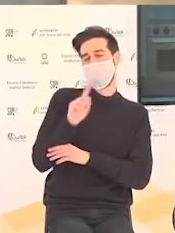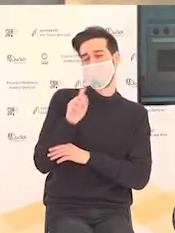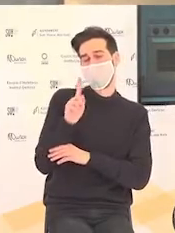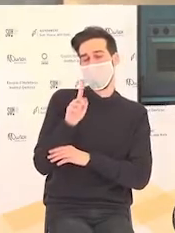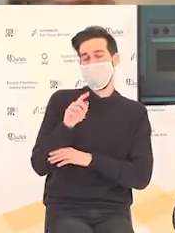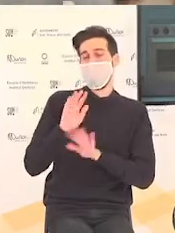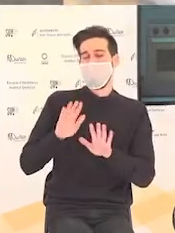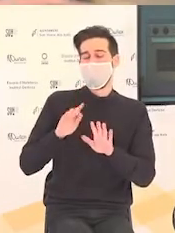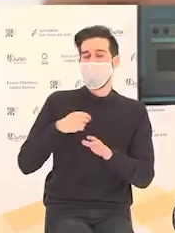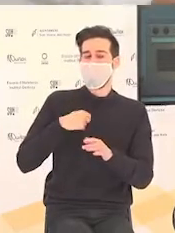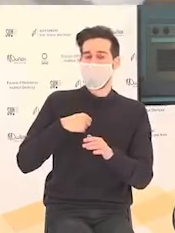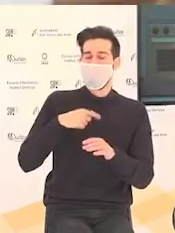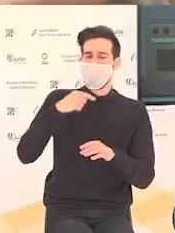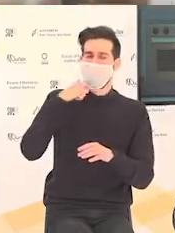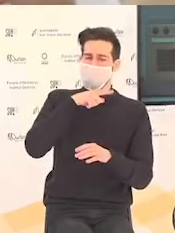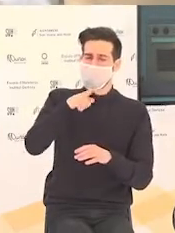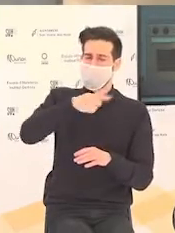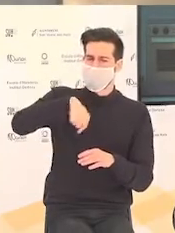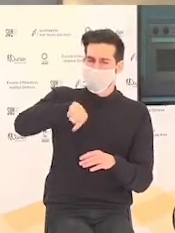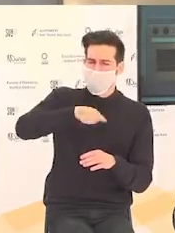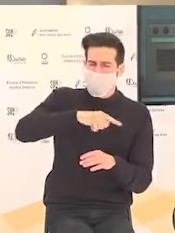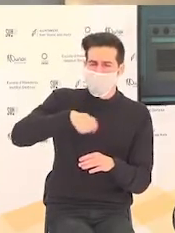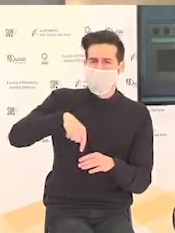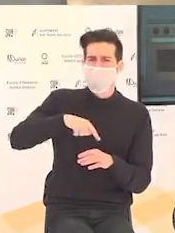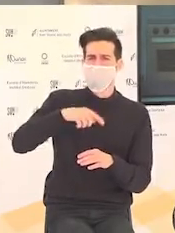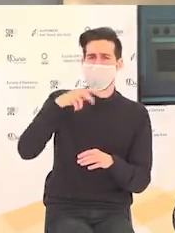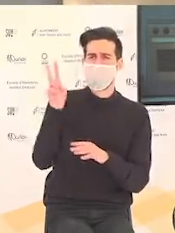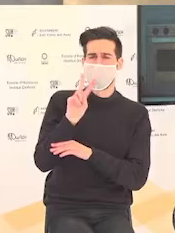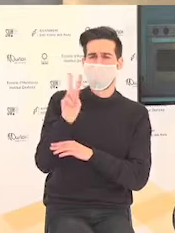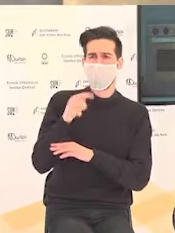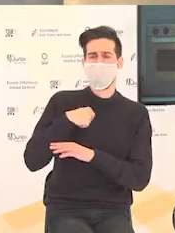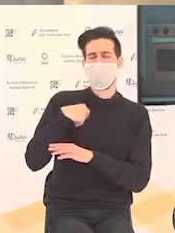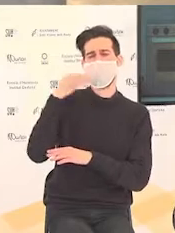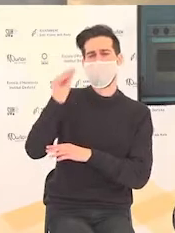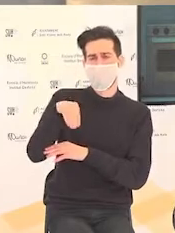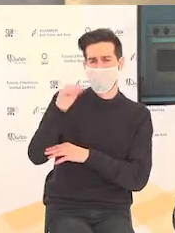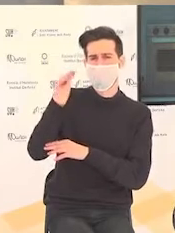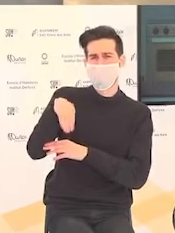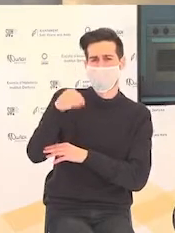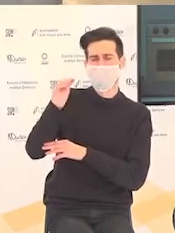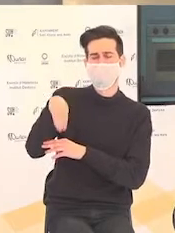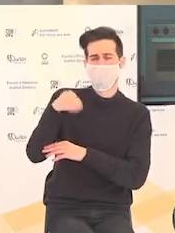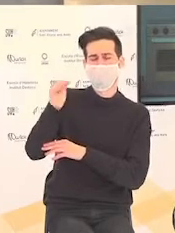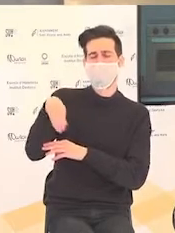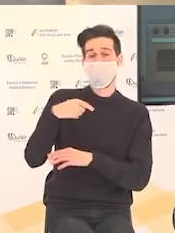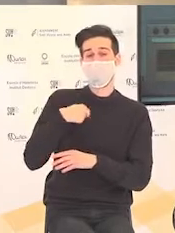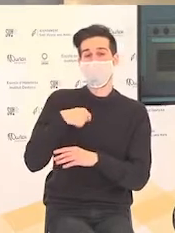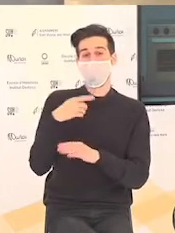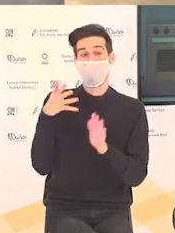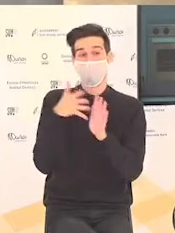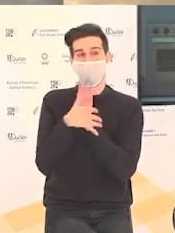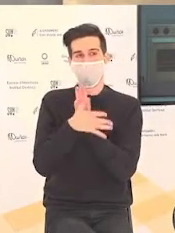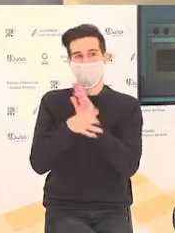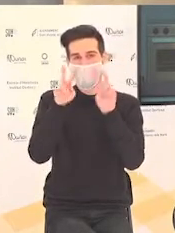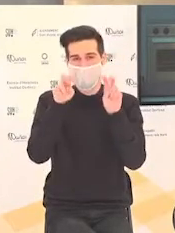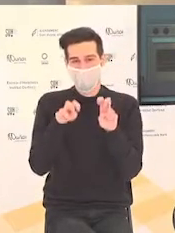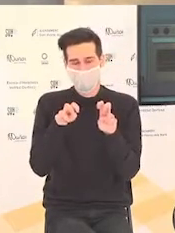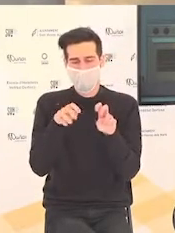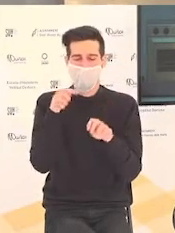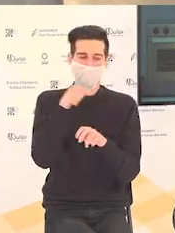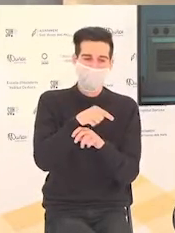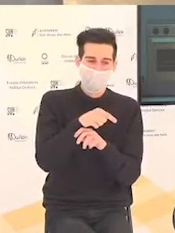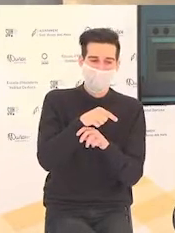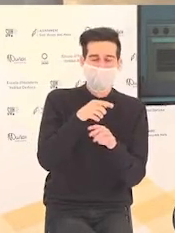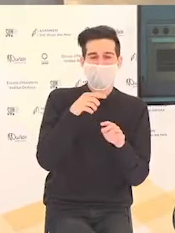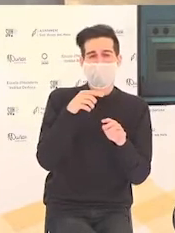y más pastelería vegana, es que no tengo que explicar exactamente qué es cada cosa. A mí me gusta que la gente lo disfrute, porque creo